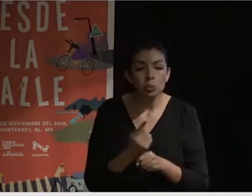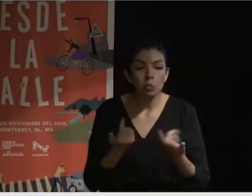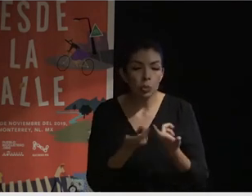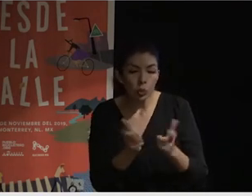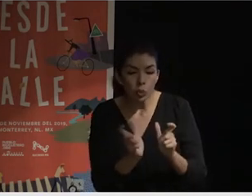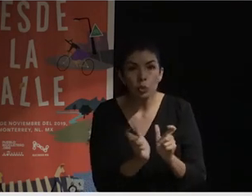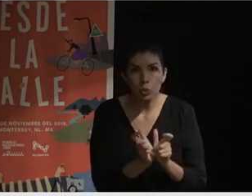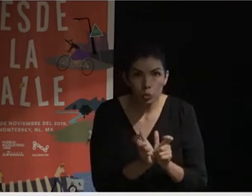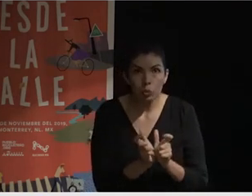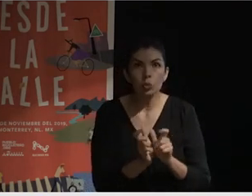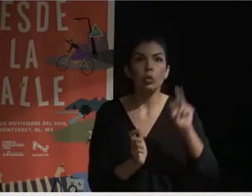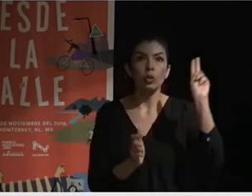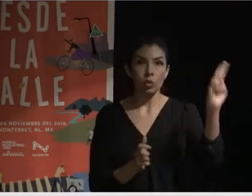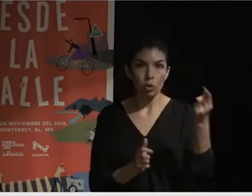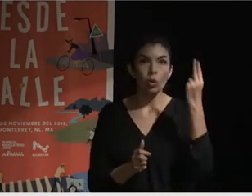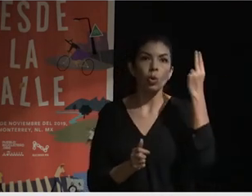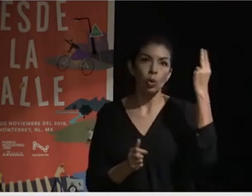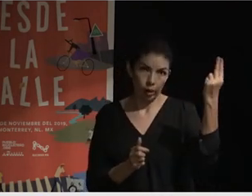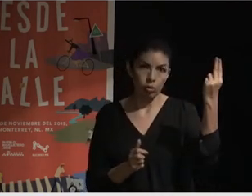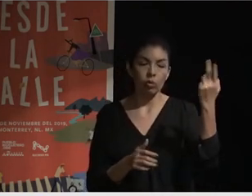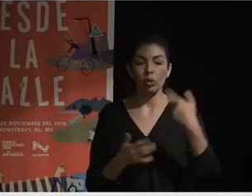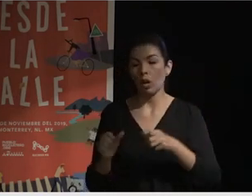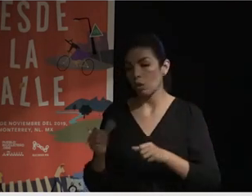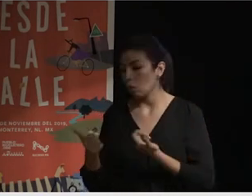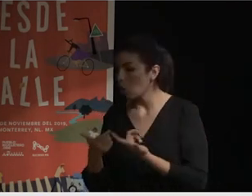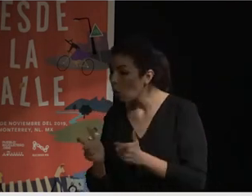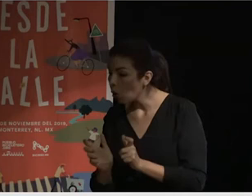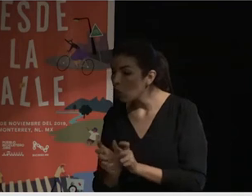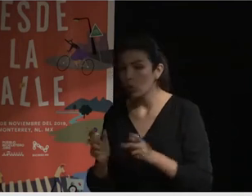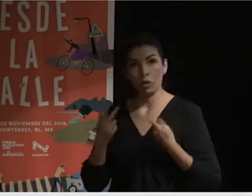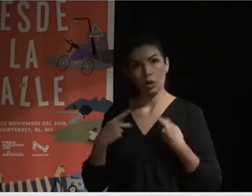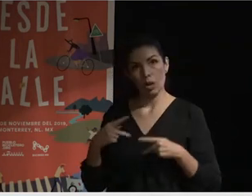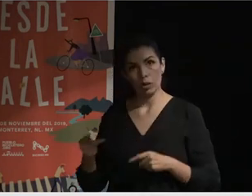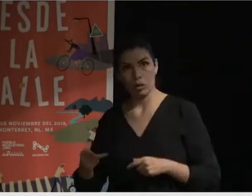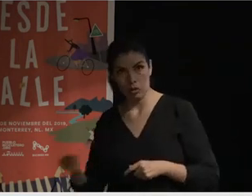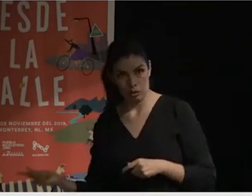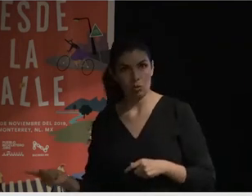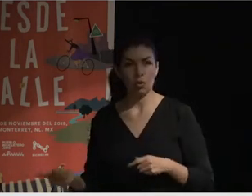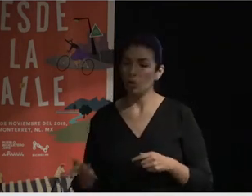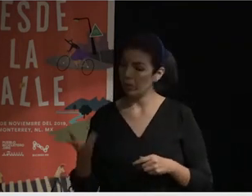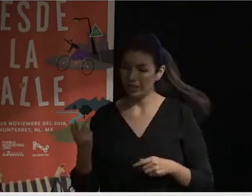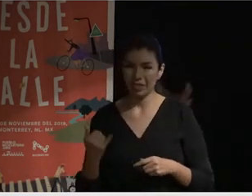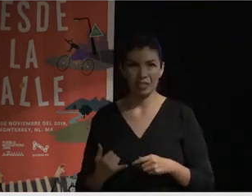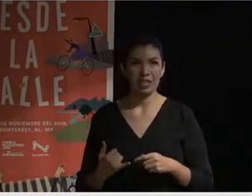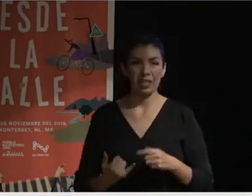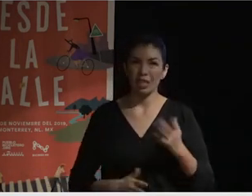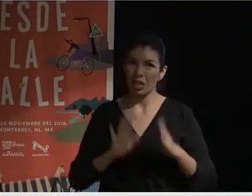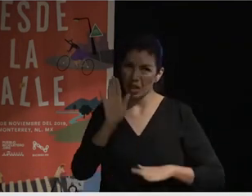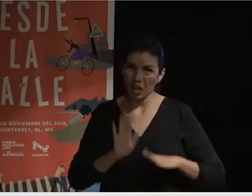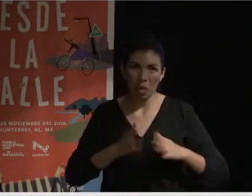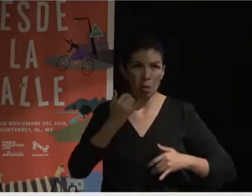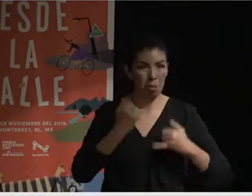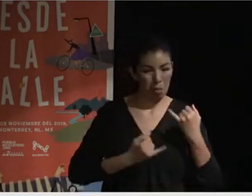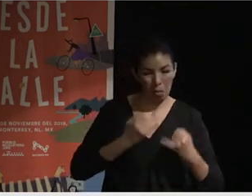tiempo y capacidad para meter juicios y han llevado una lucha legal, han seguido pagando sus rentas en el juzgado, en